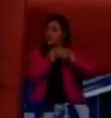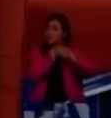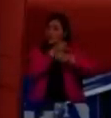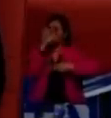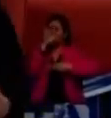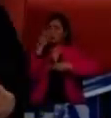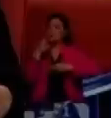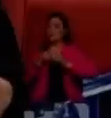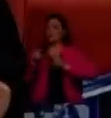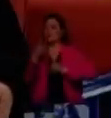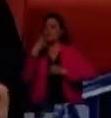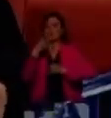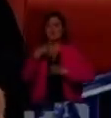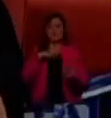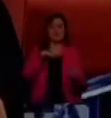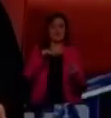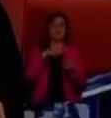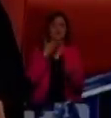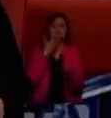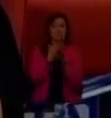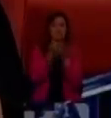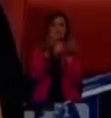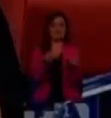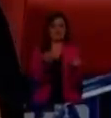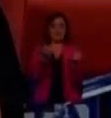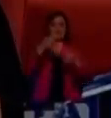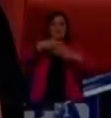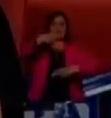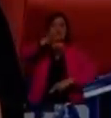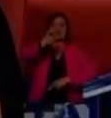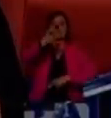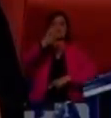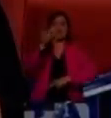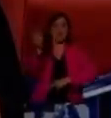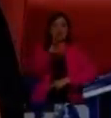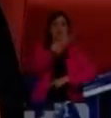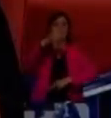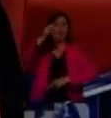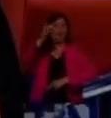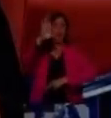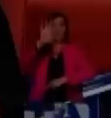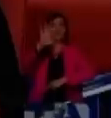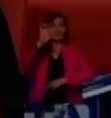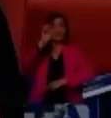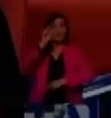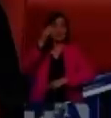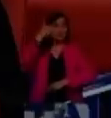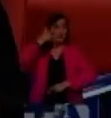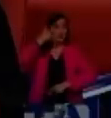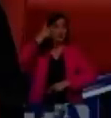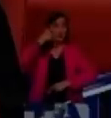tras los últimos acontecimientos. Quiero agradecer en este momento a Gina Potes por acompañarnos desde Colombia vía